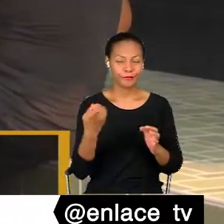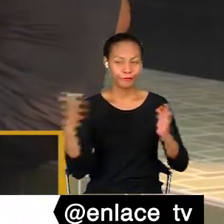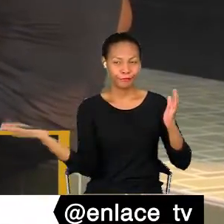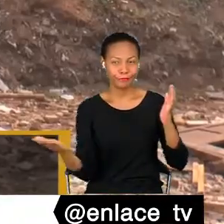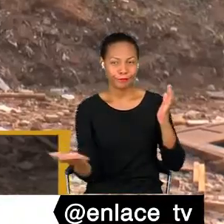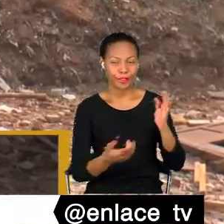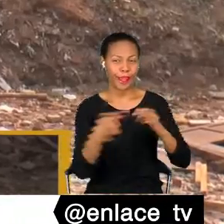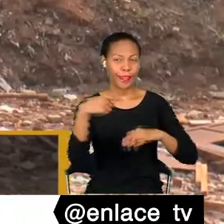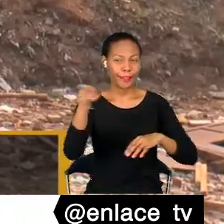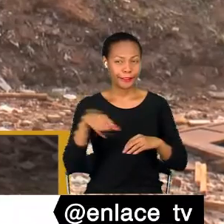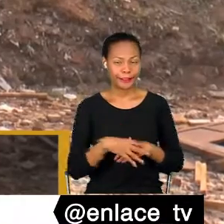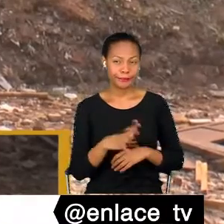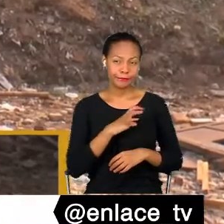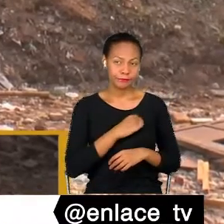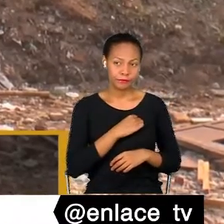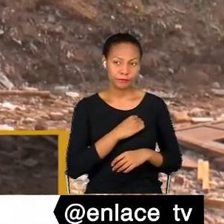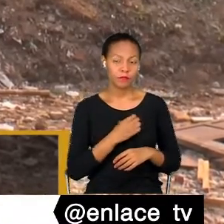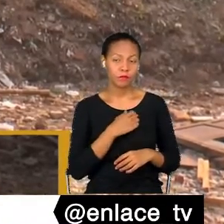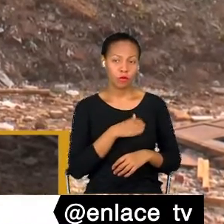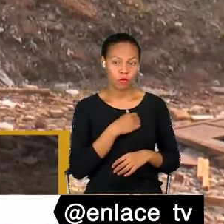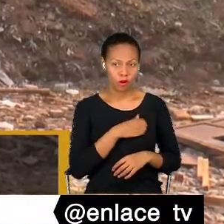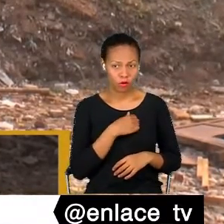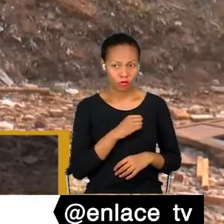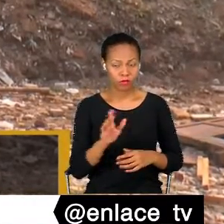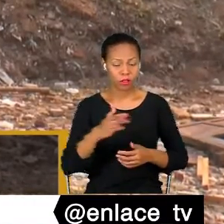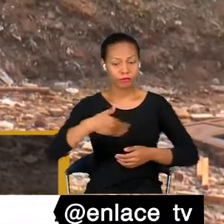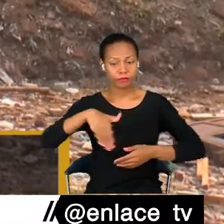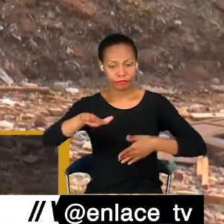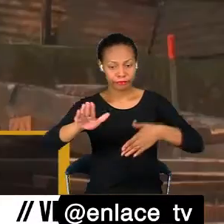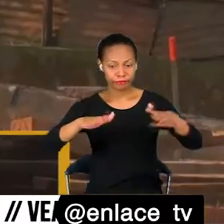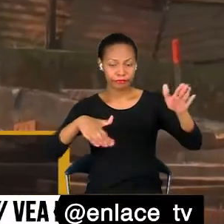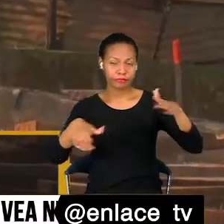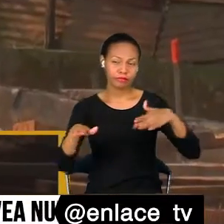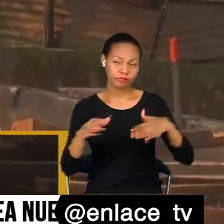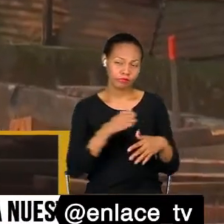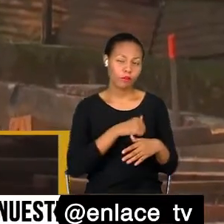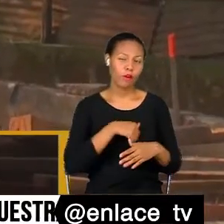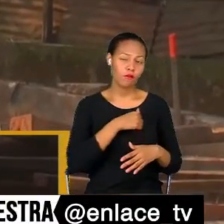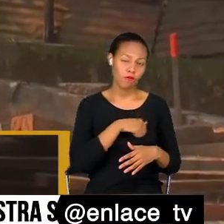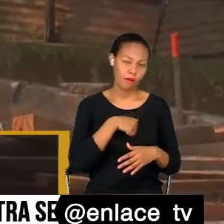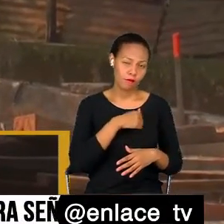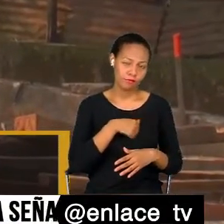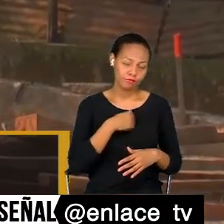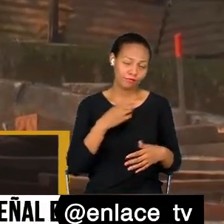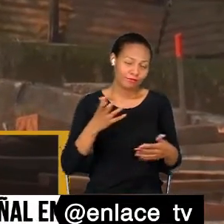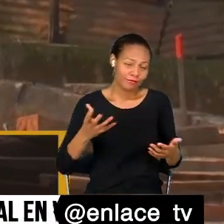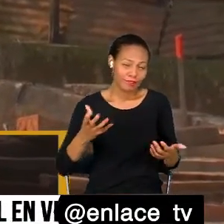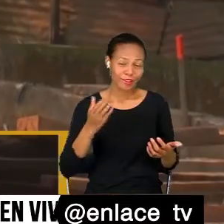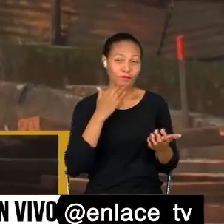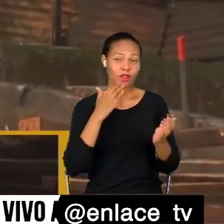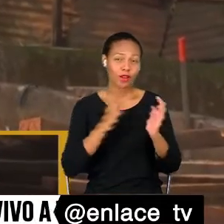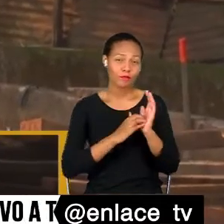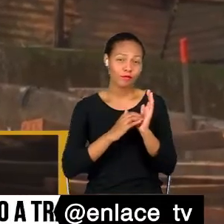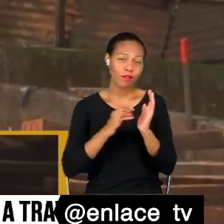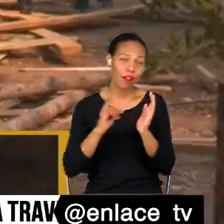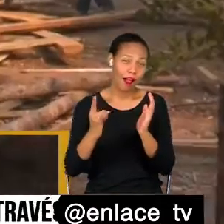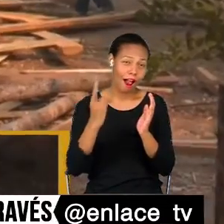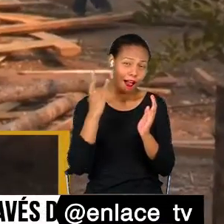voluntaria desalojen el predio, pues precisamente para eso, para evitar que el daño económico pues pudiera